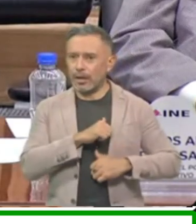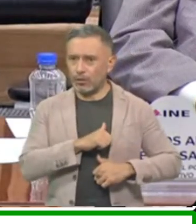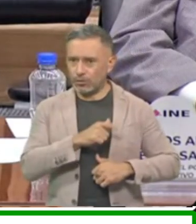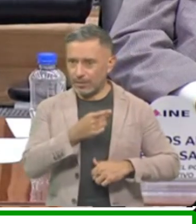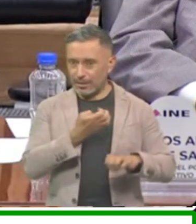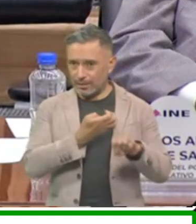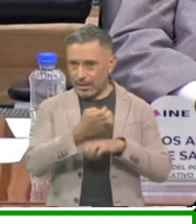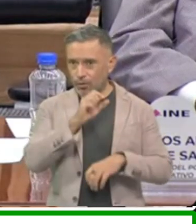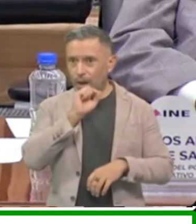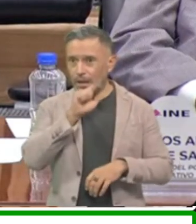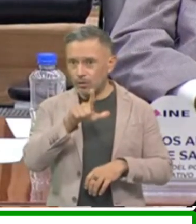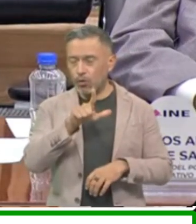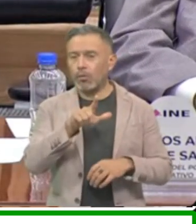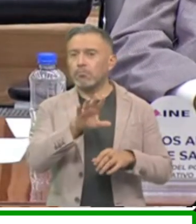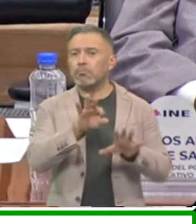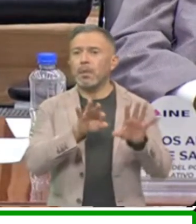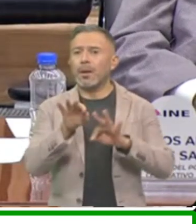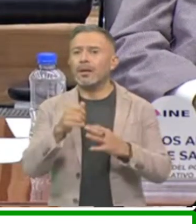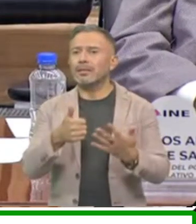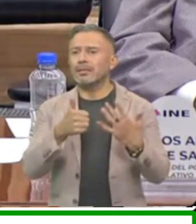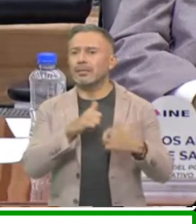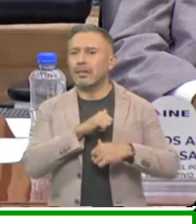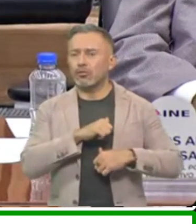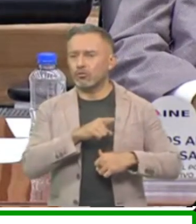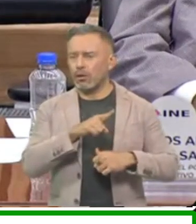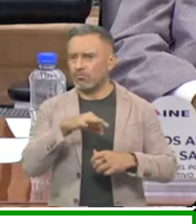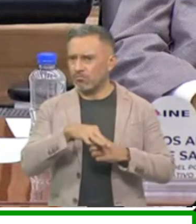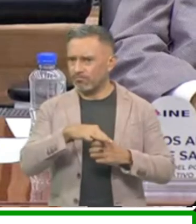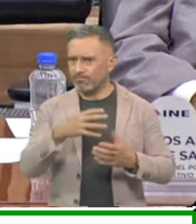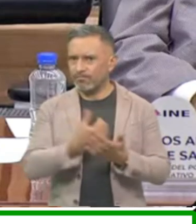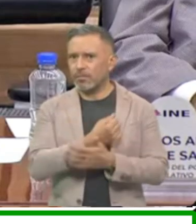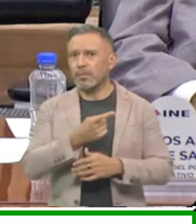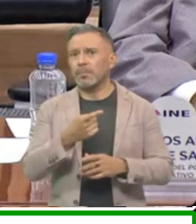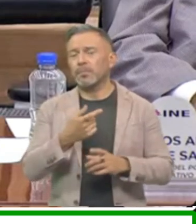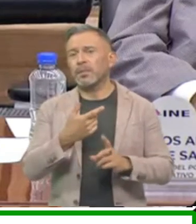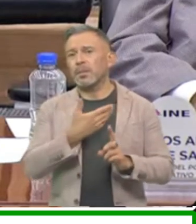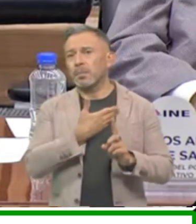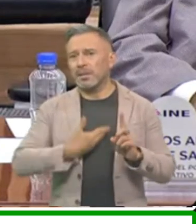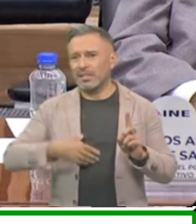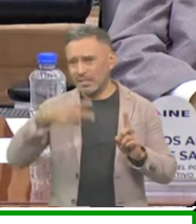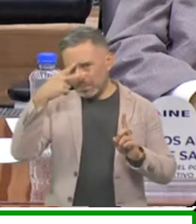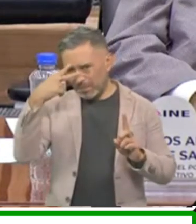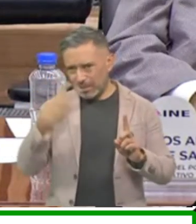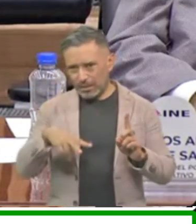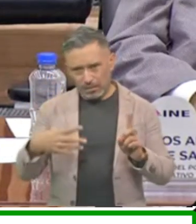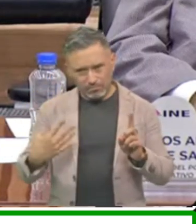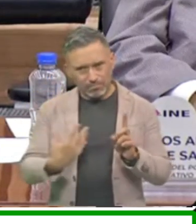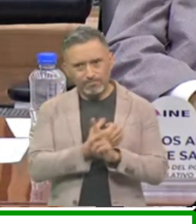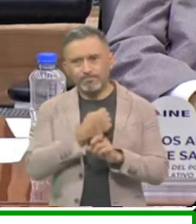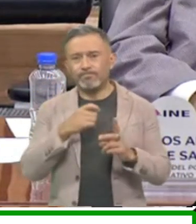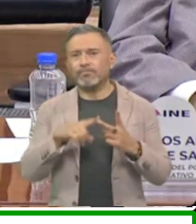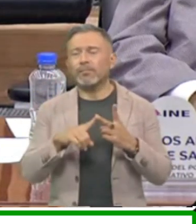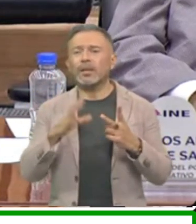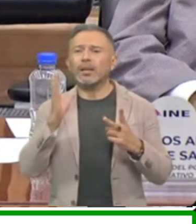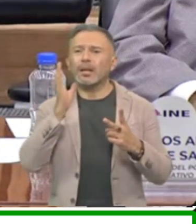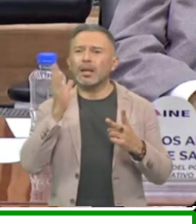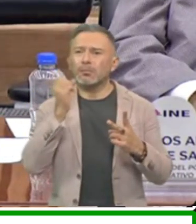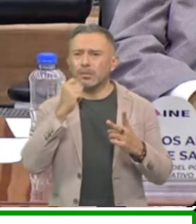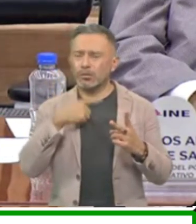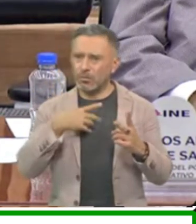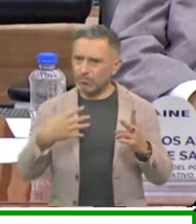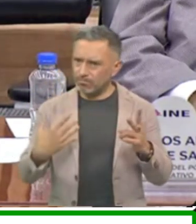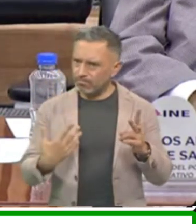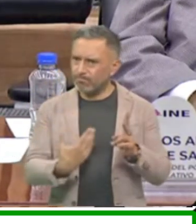el estado de Jalisco, victoria contundente para Morena en la presidencia de la República, victoria contundente para Morena en el Senado de la